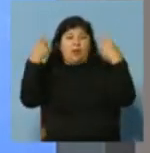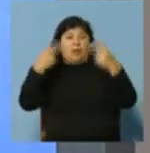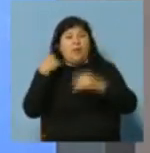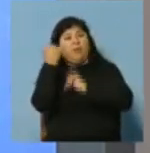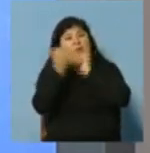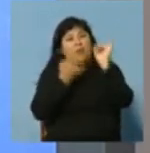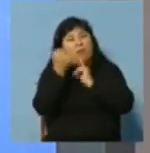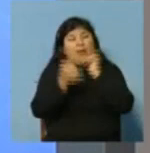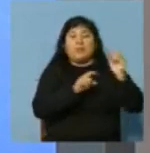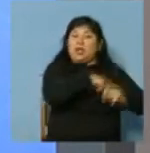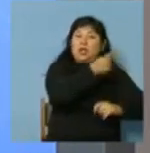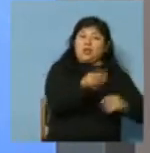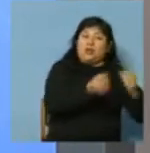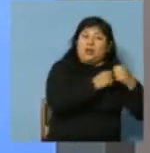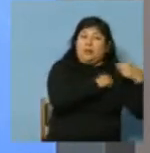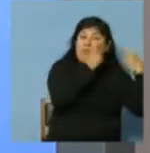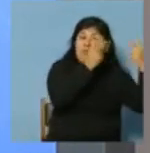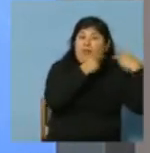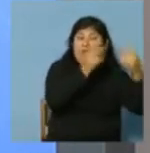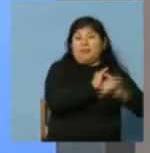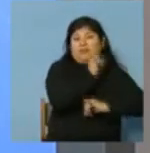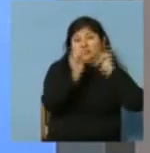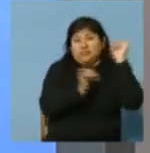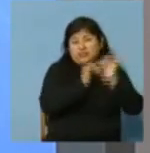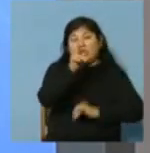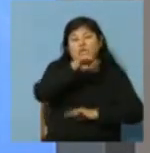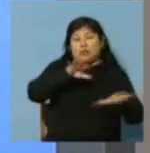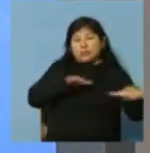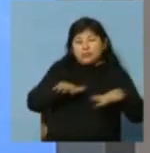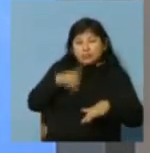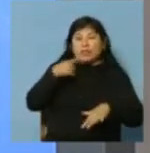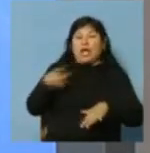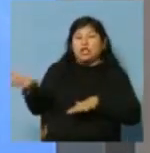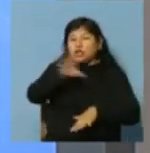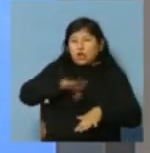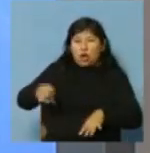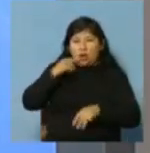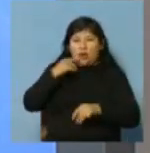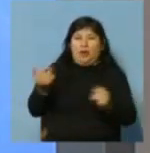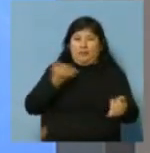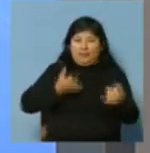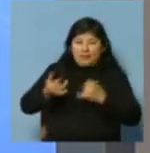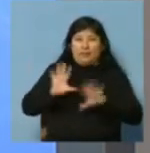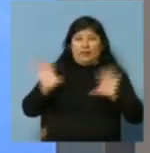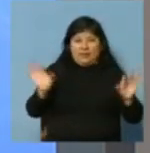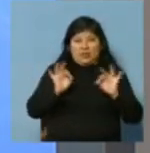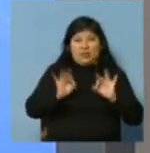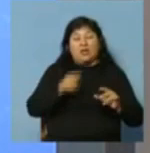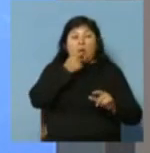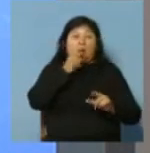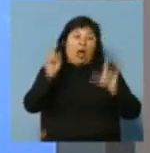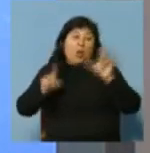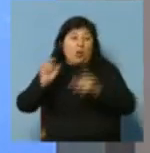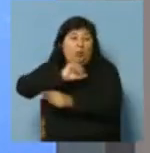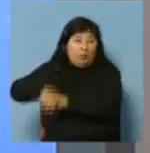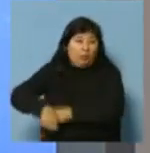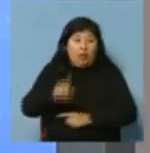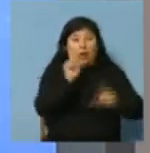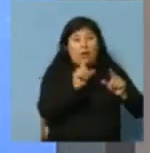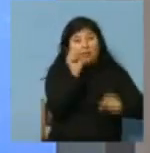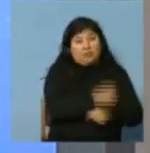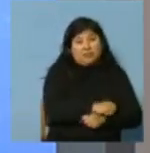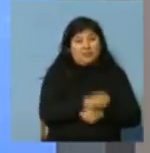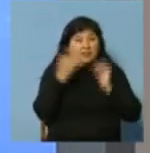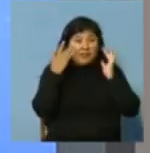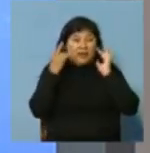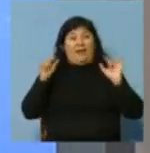ciertas voces son casadas como pasan como pasa a veces que cierta función callada se evita mirar hacia otros lados bueno es